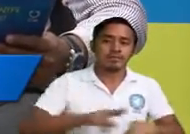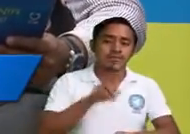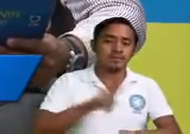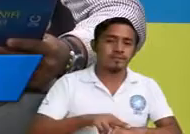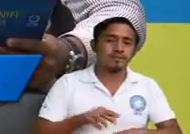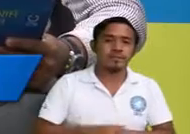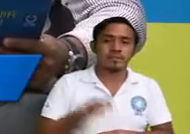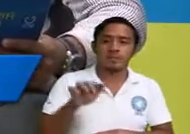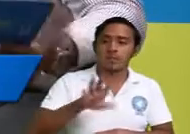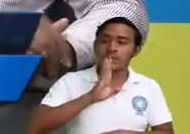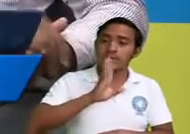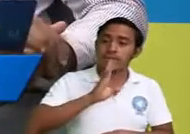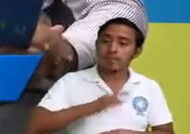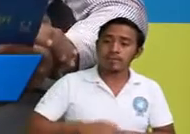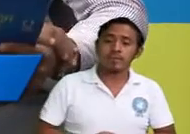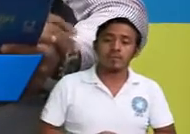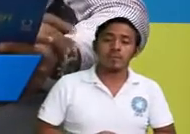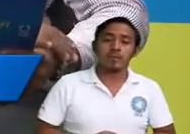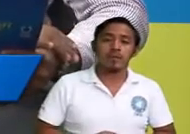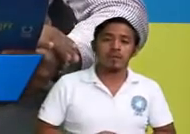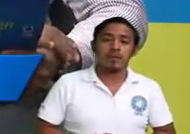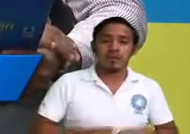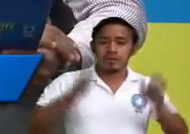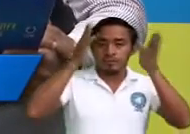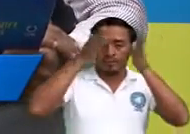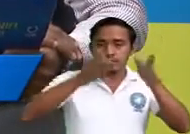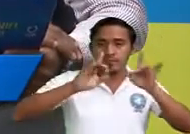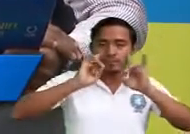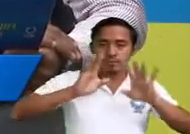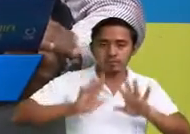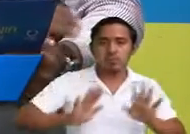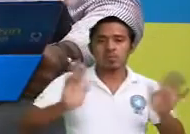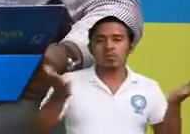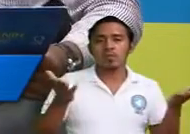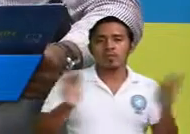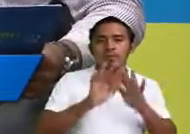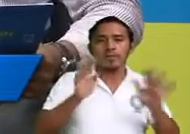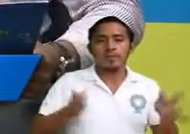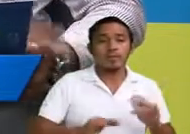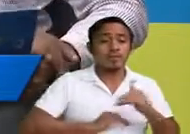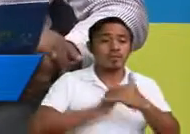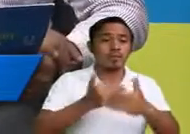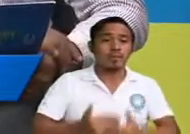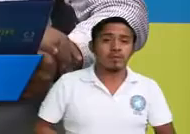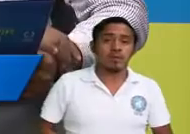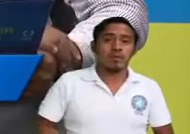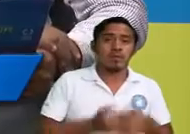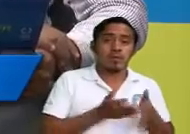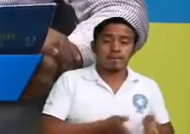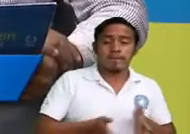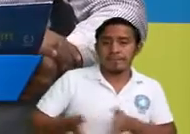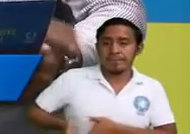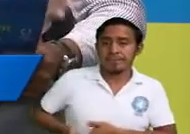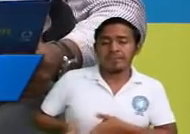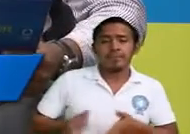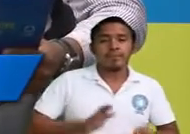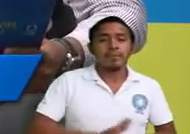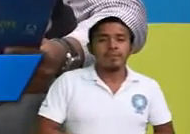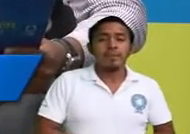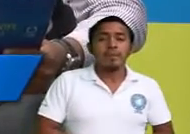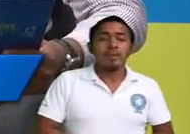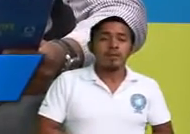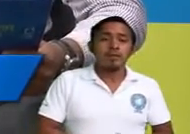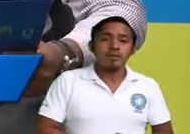Asamblea Nacional. Hoy estamos hablando sobre la atención y cuidados que debe tener una mujer con embarazos múltiples.